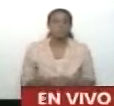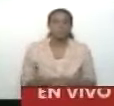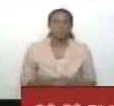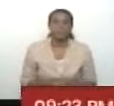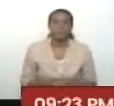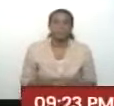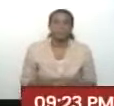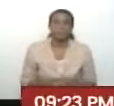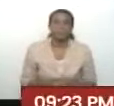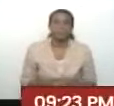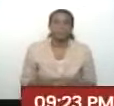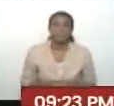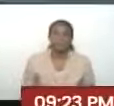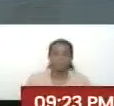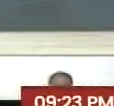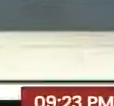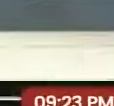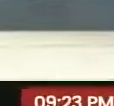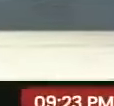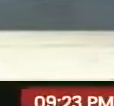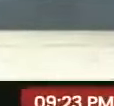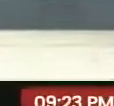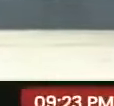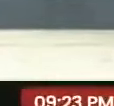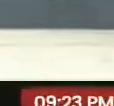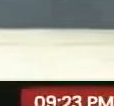Primero el suelo nativo,